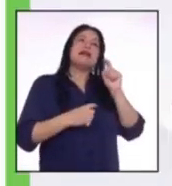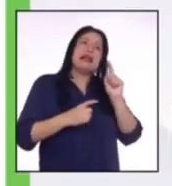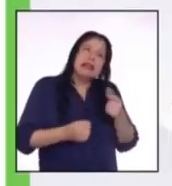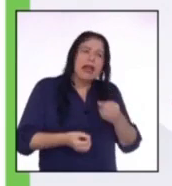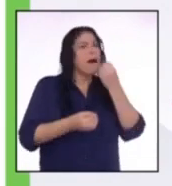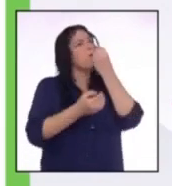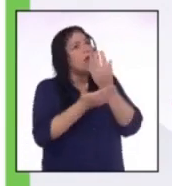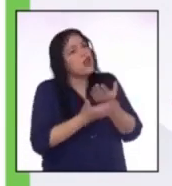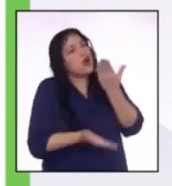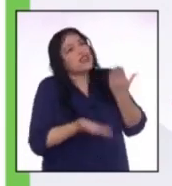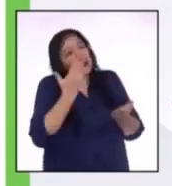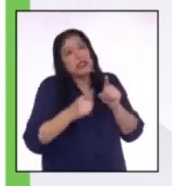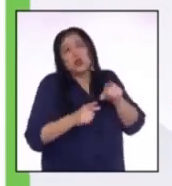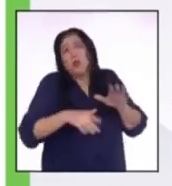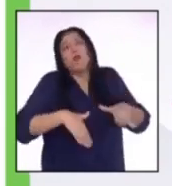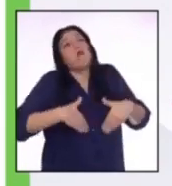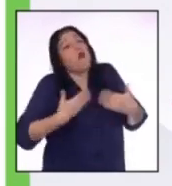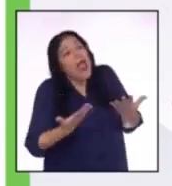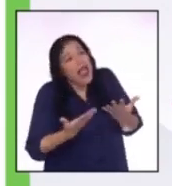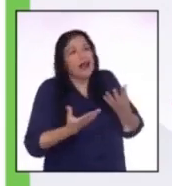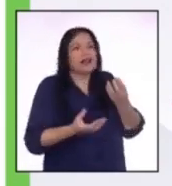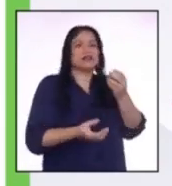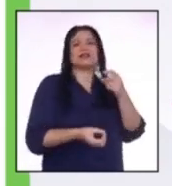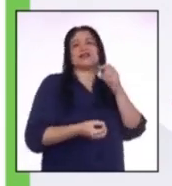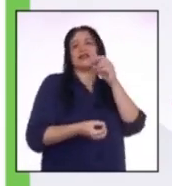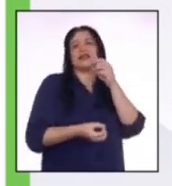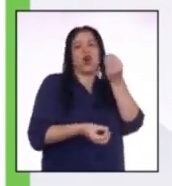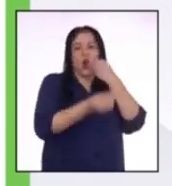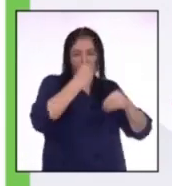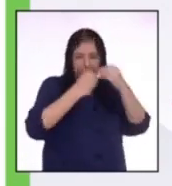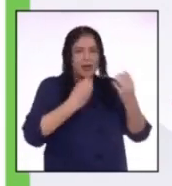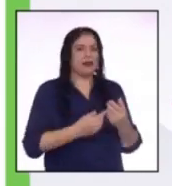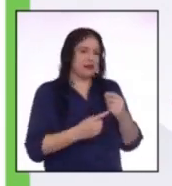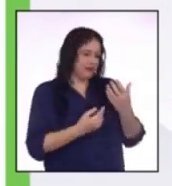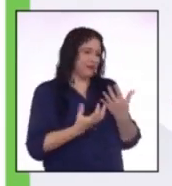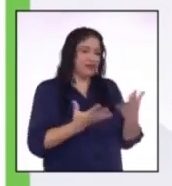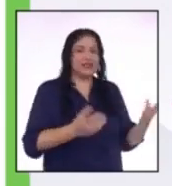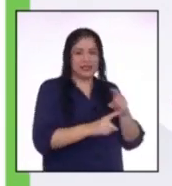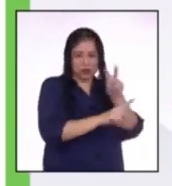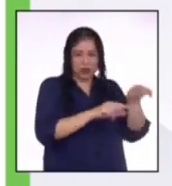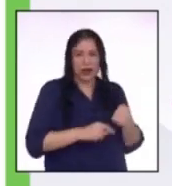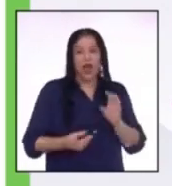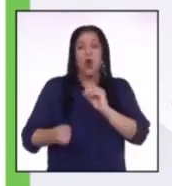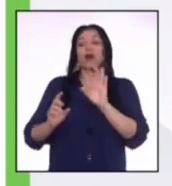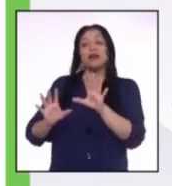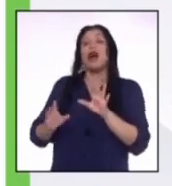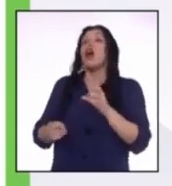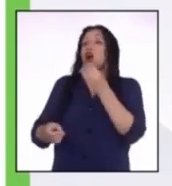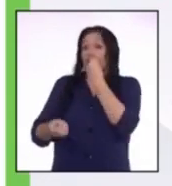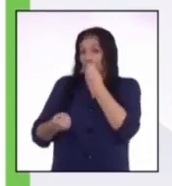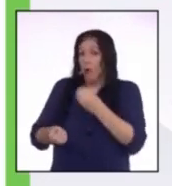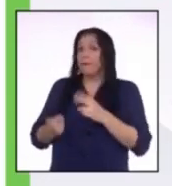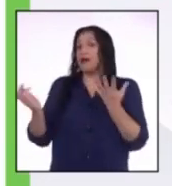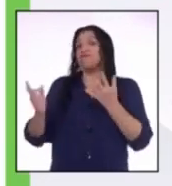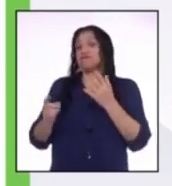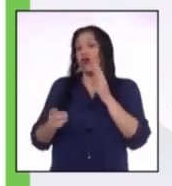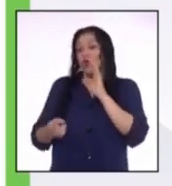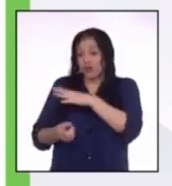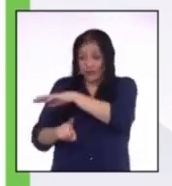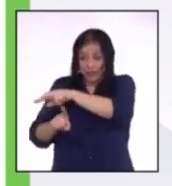que consumas alimentos naturales que decir consume alimentos naturales y evita la generación de